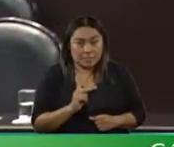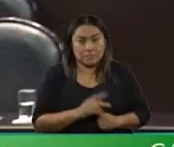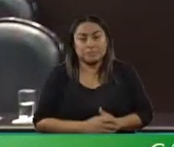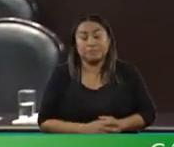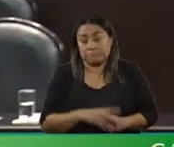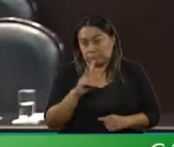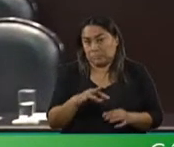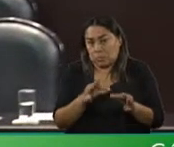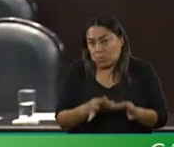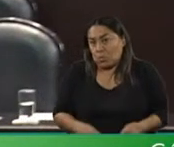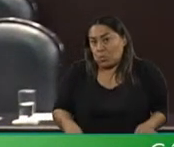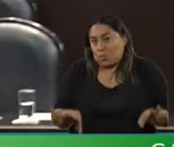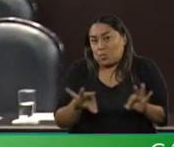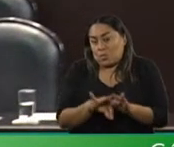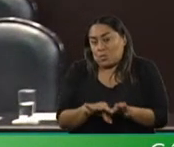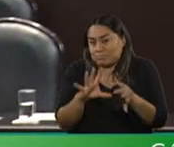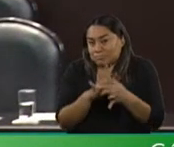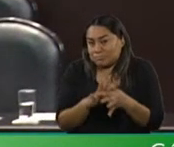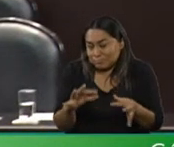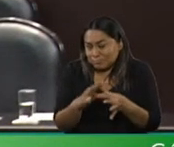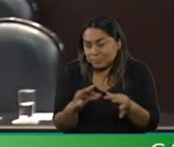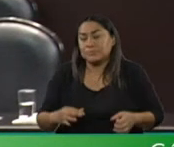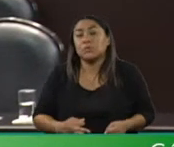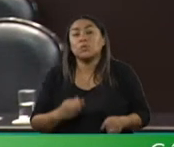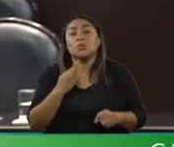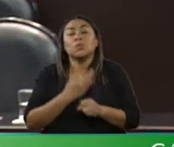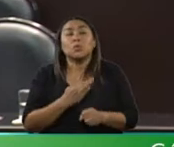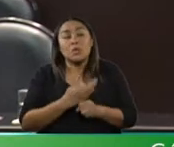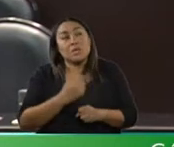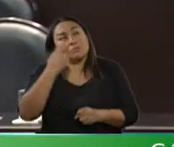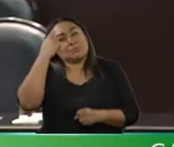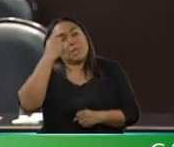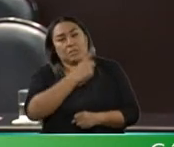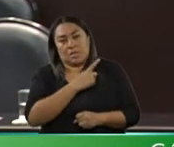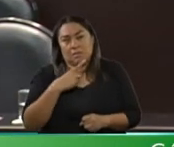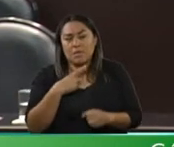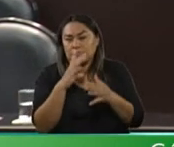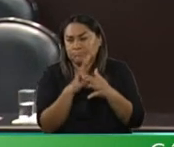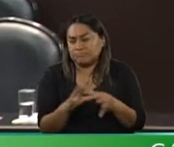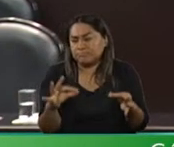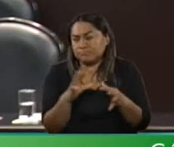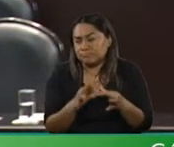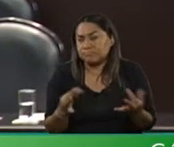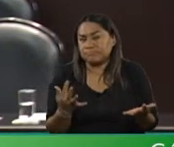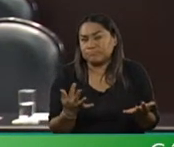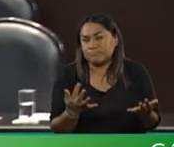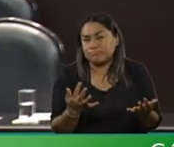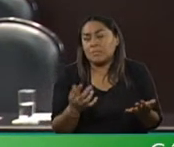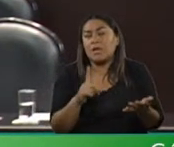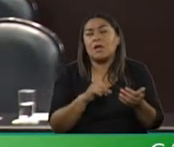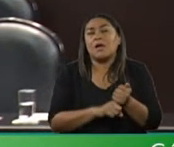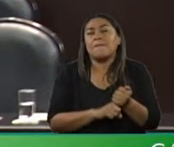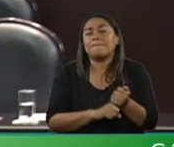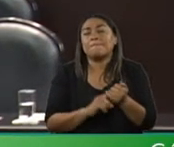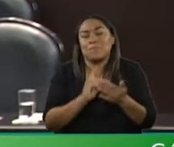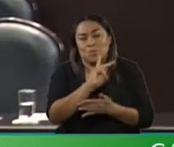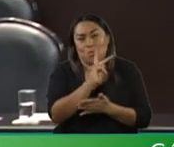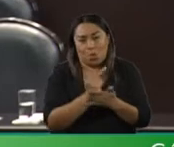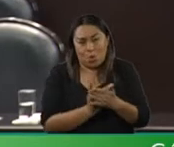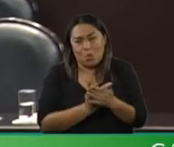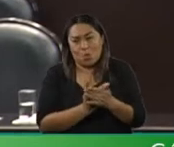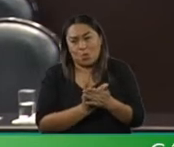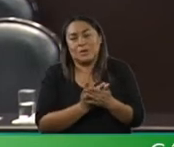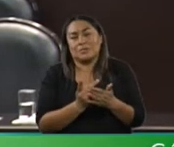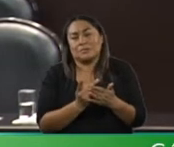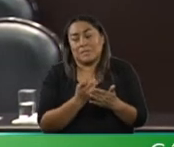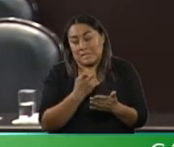es importante subrayar que no podemos dejar de mencionar las lecciones que ha dejado la instrumentación del programa